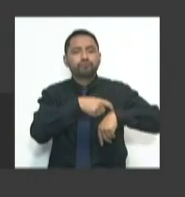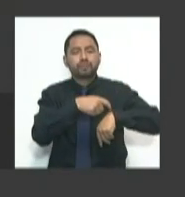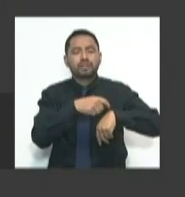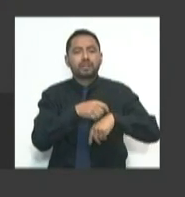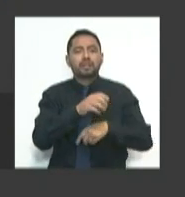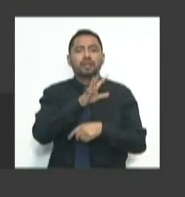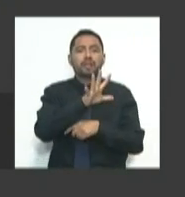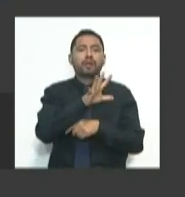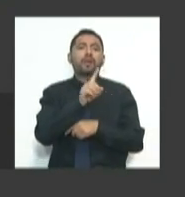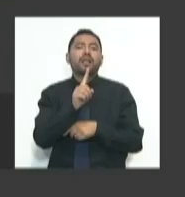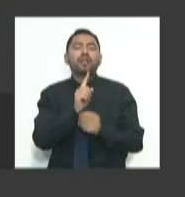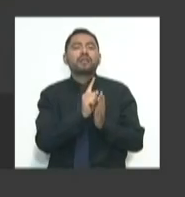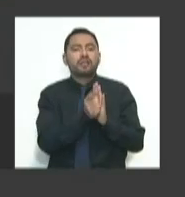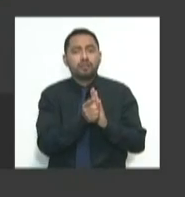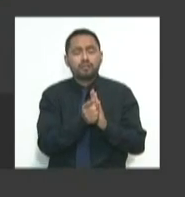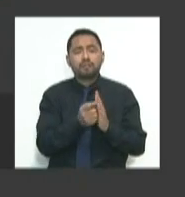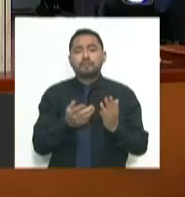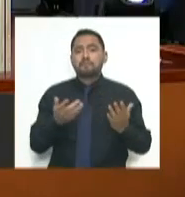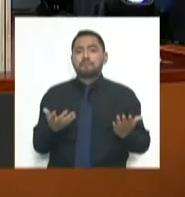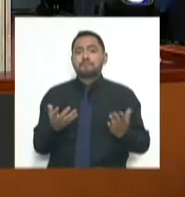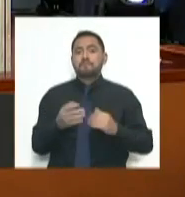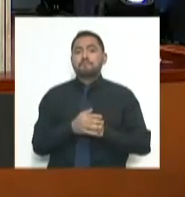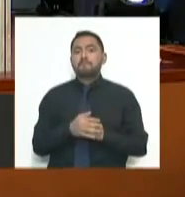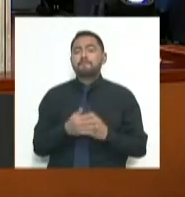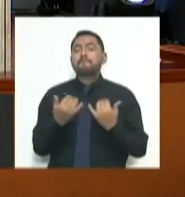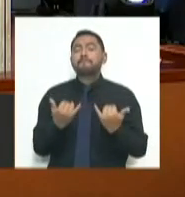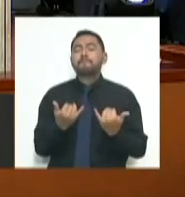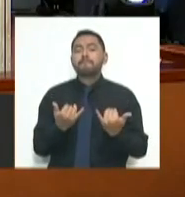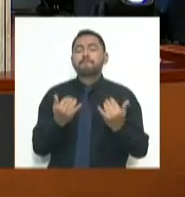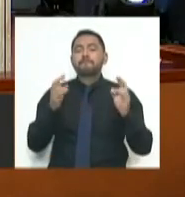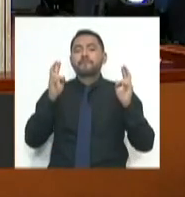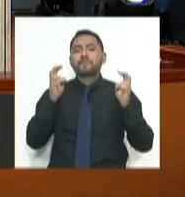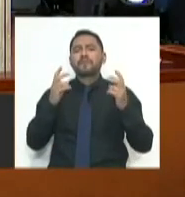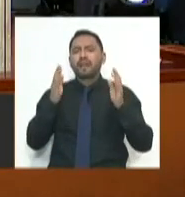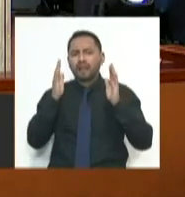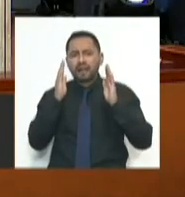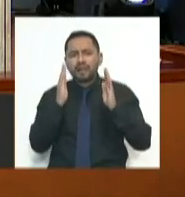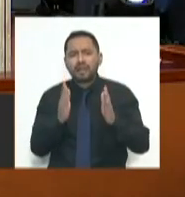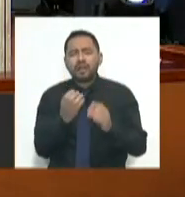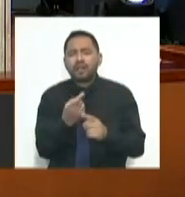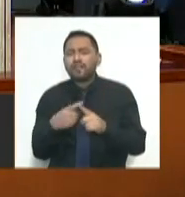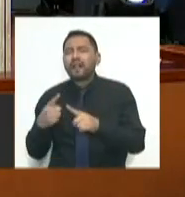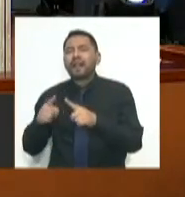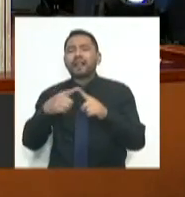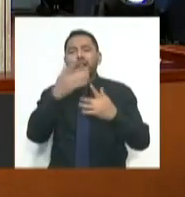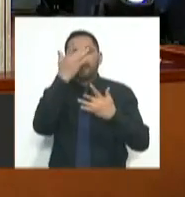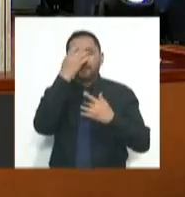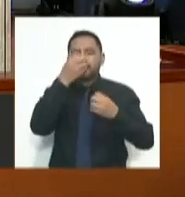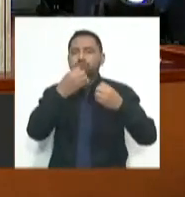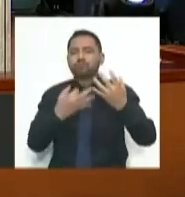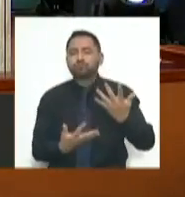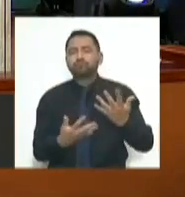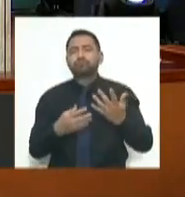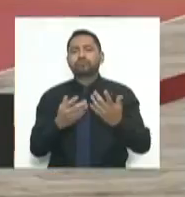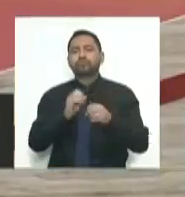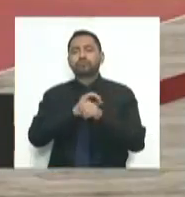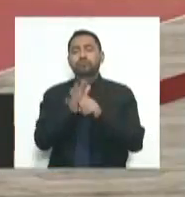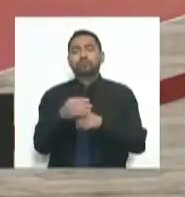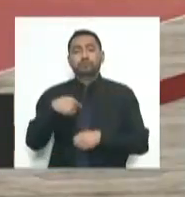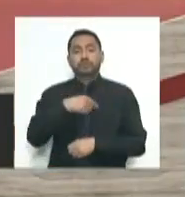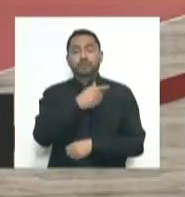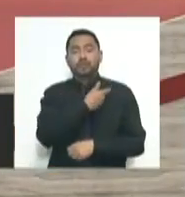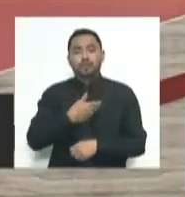pronto y no habrá ninguna posibilidad de gobernabilidad eso es número uno pero uno de los mayores las mayores resistencias